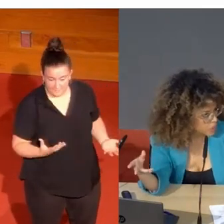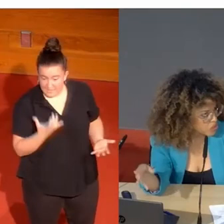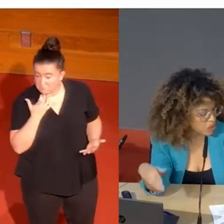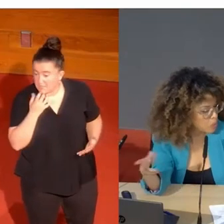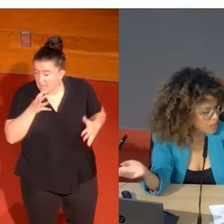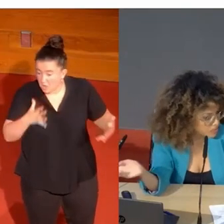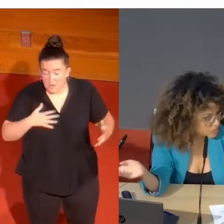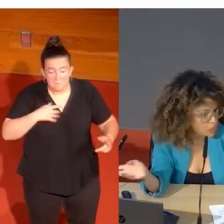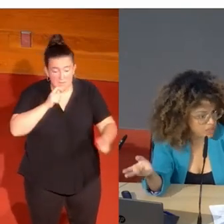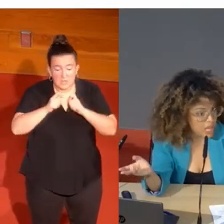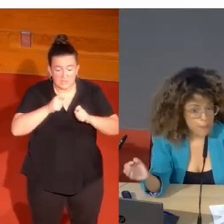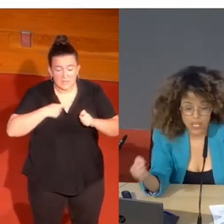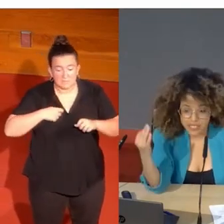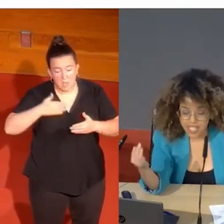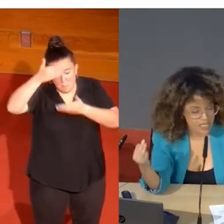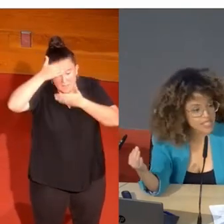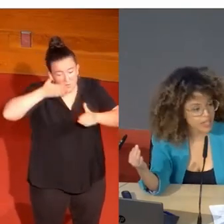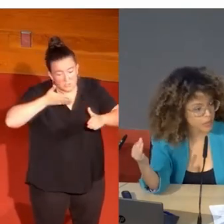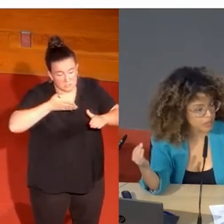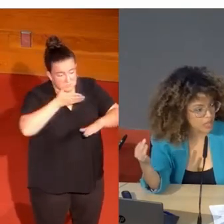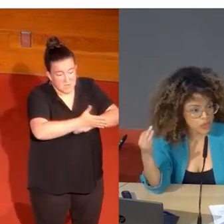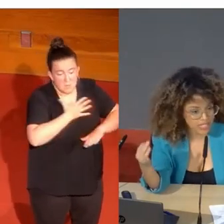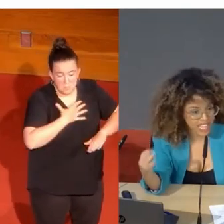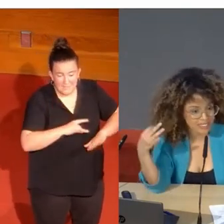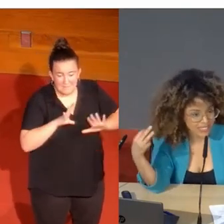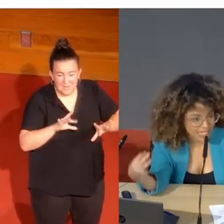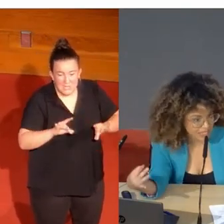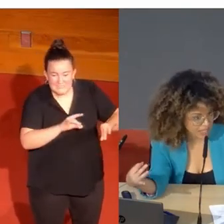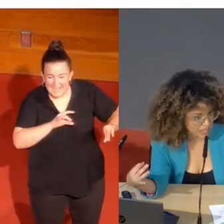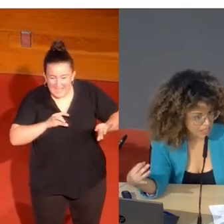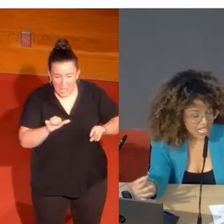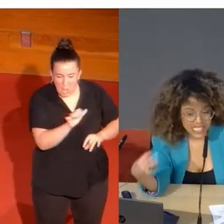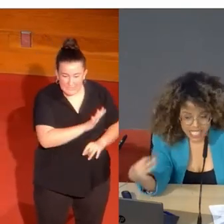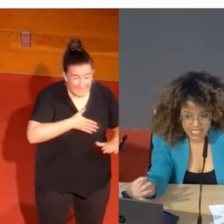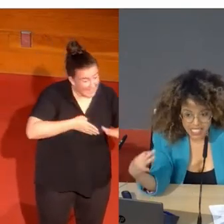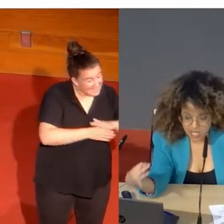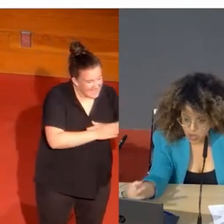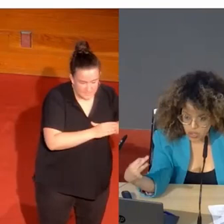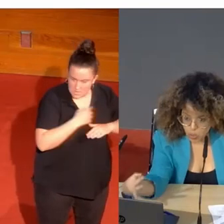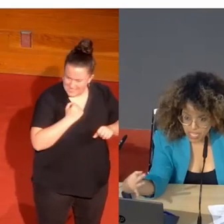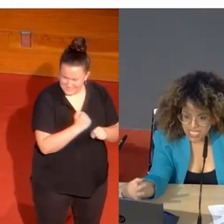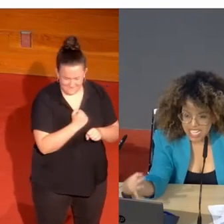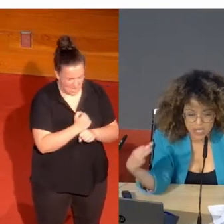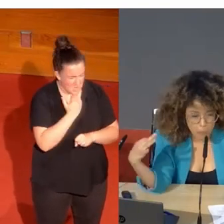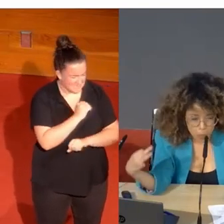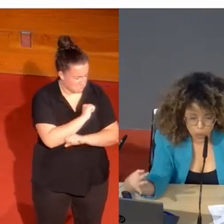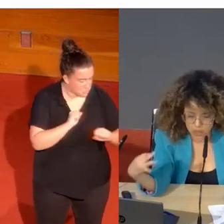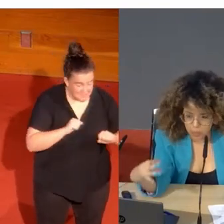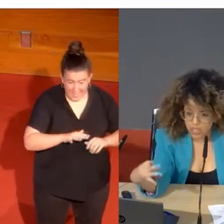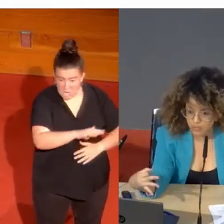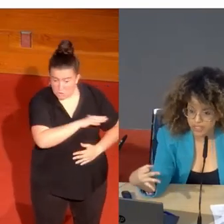ir a Marruecos y cubrir puede pero entrar en el sahra occidental es una tarea titánica entrar en las zonas ocupadas